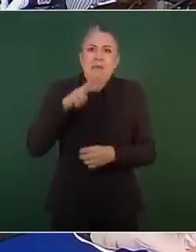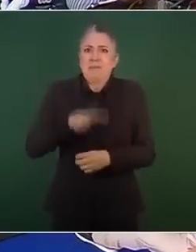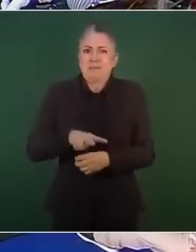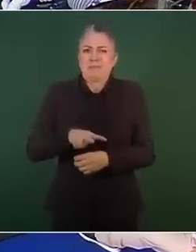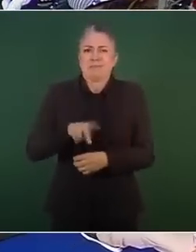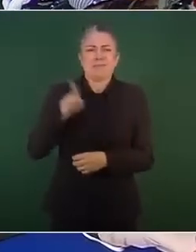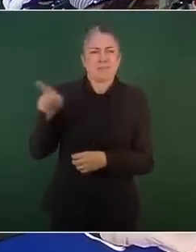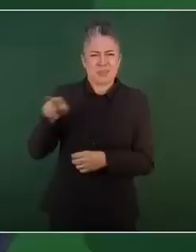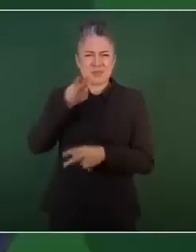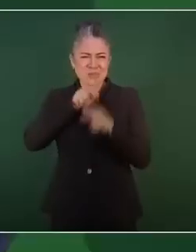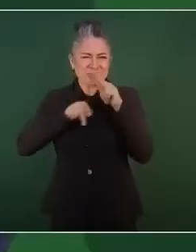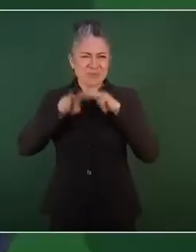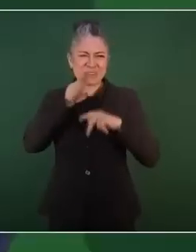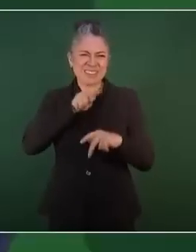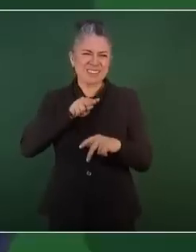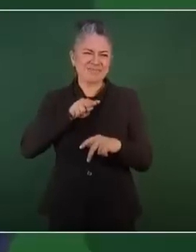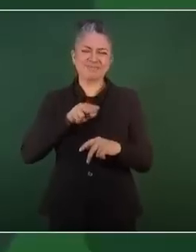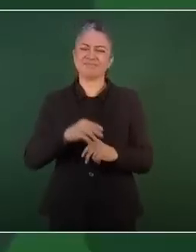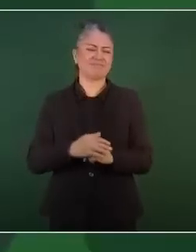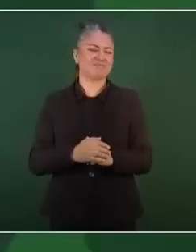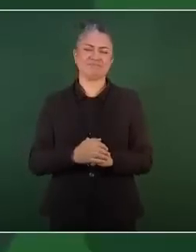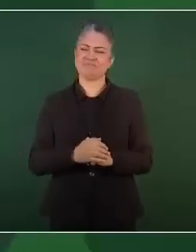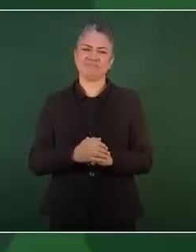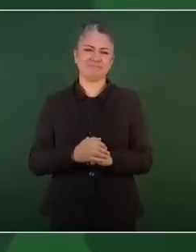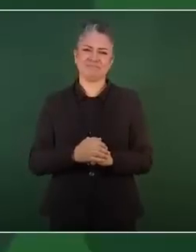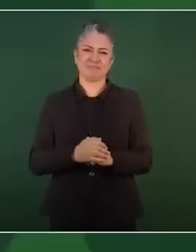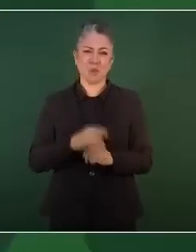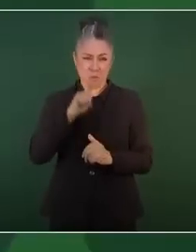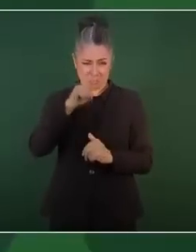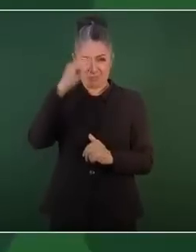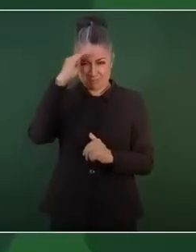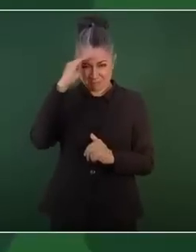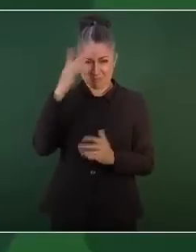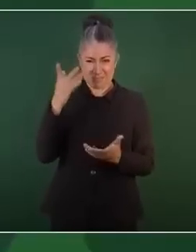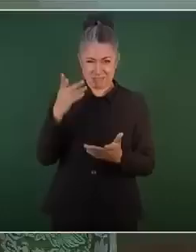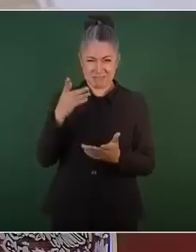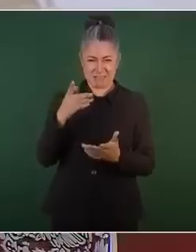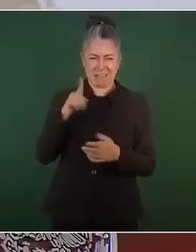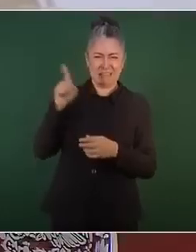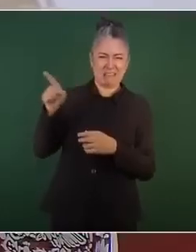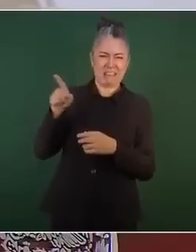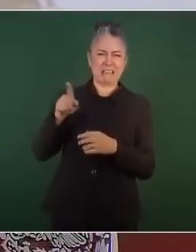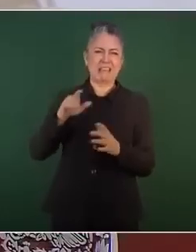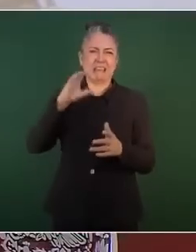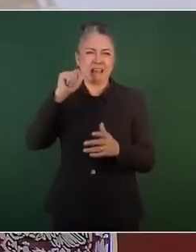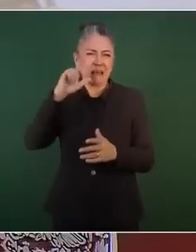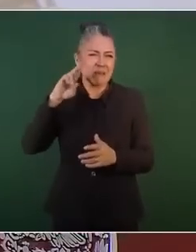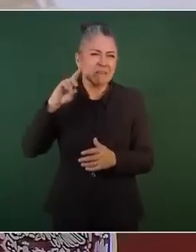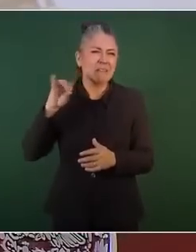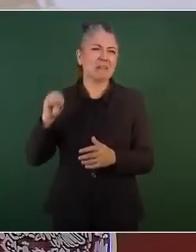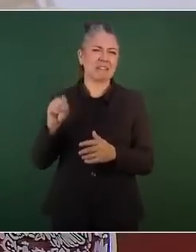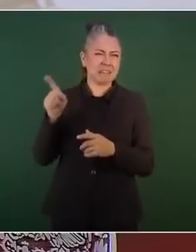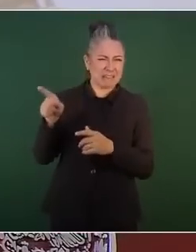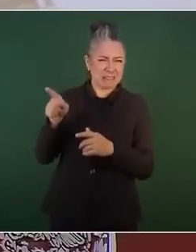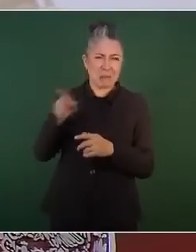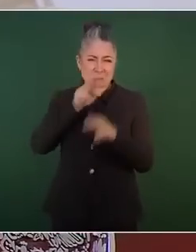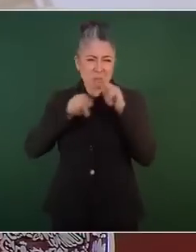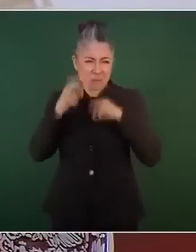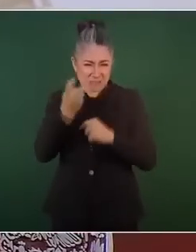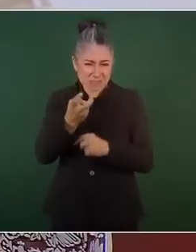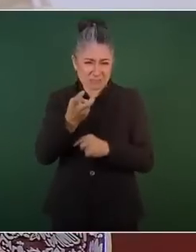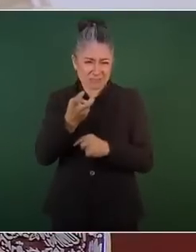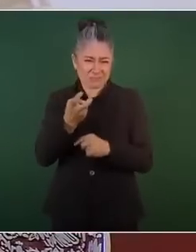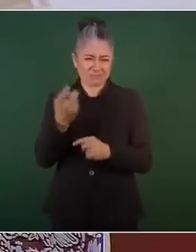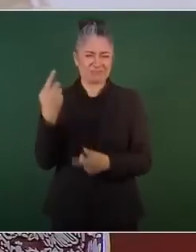no les preocupan. ¿Ustedes creen que a Claudio X González le preocupan estas cosas? Ya